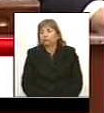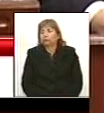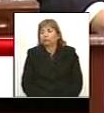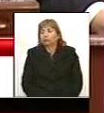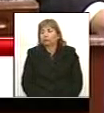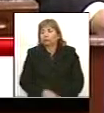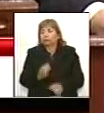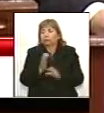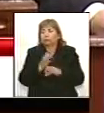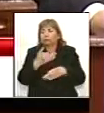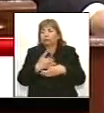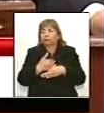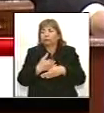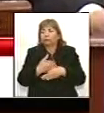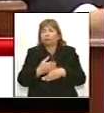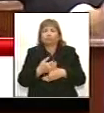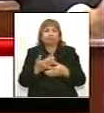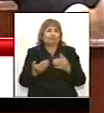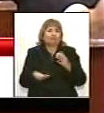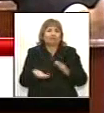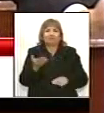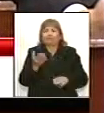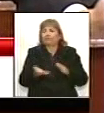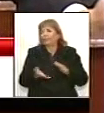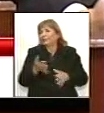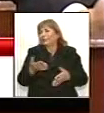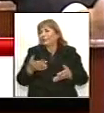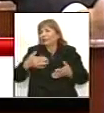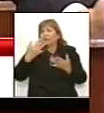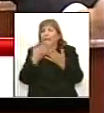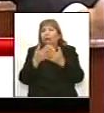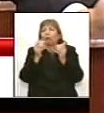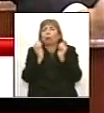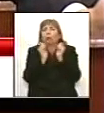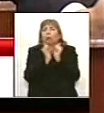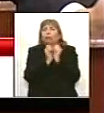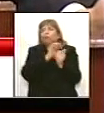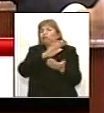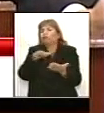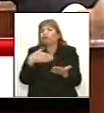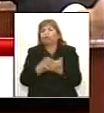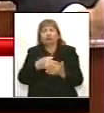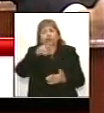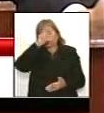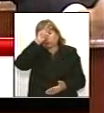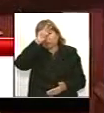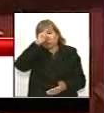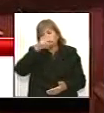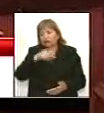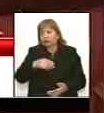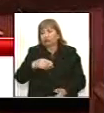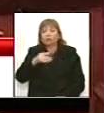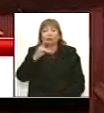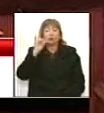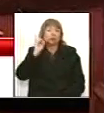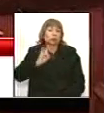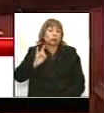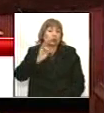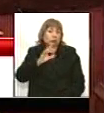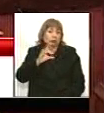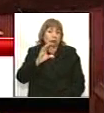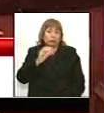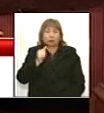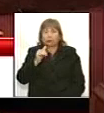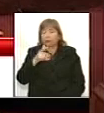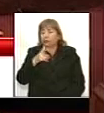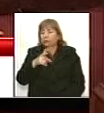de una forma denigrante en las cárceles de todo el Perú, en la región de Ucayali, en